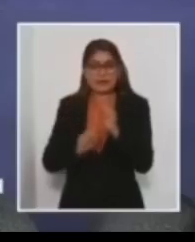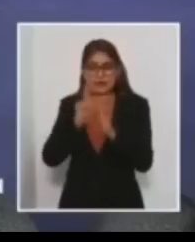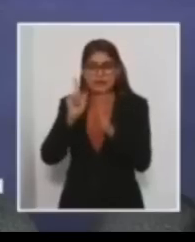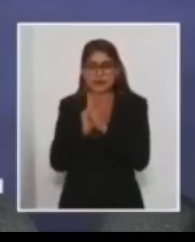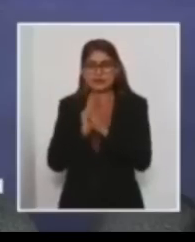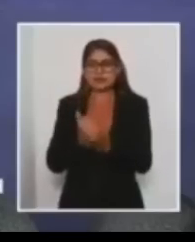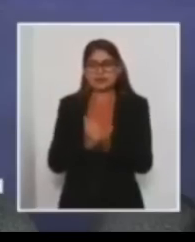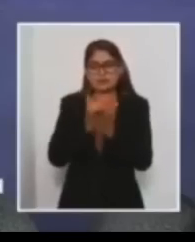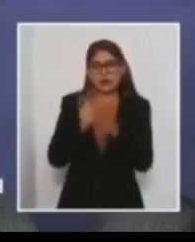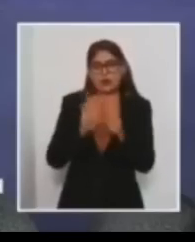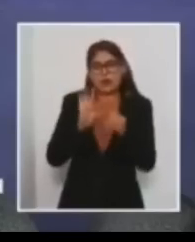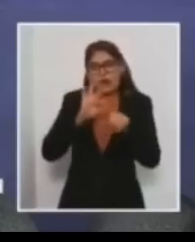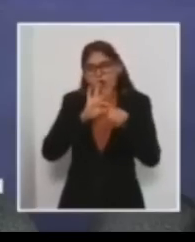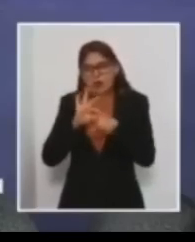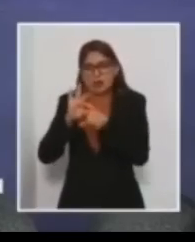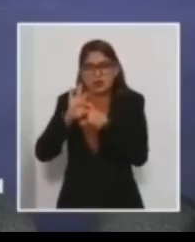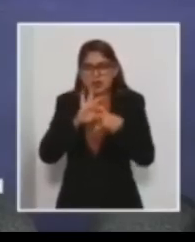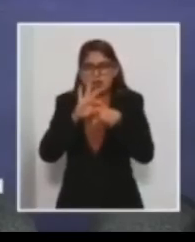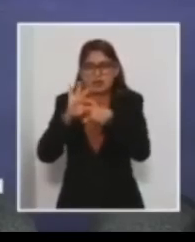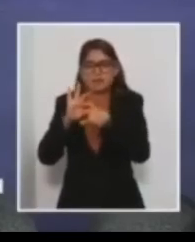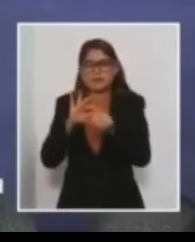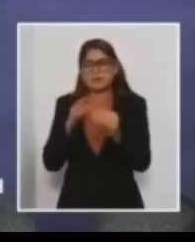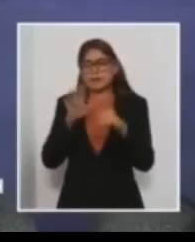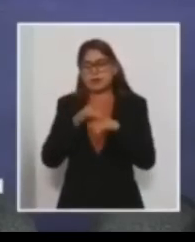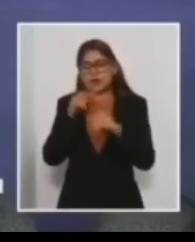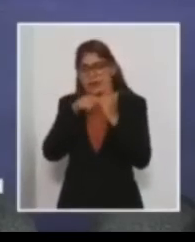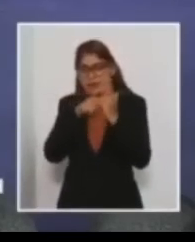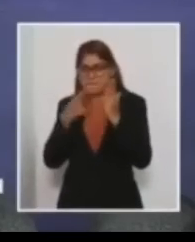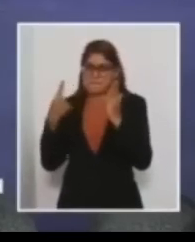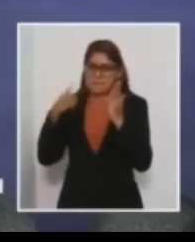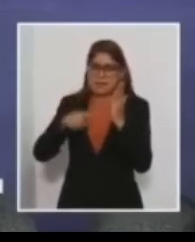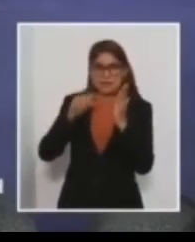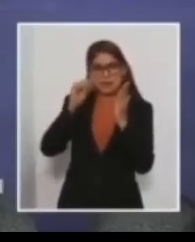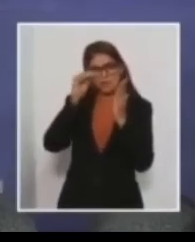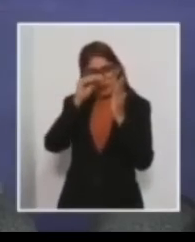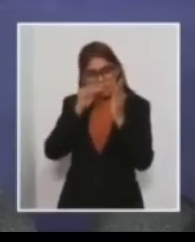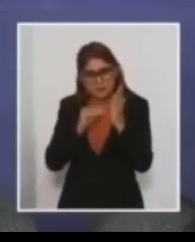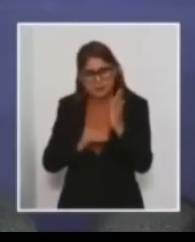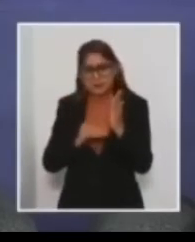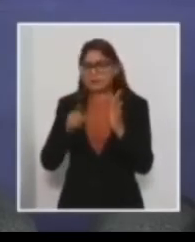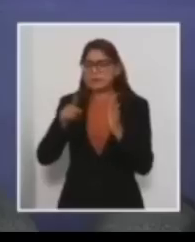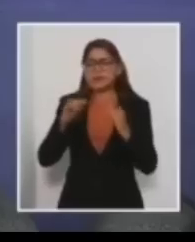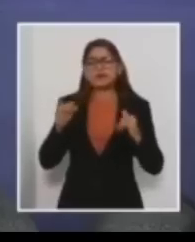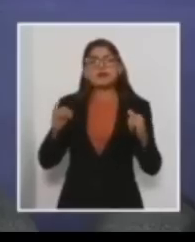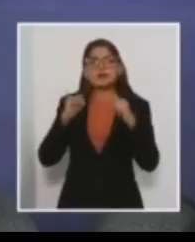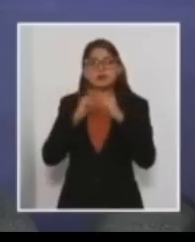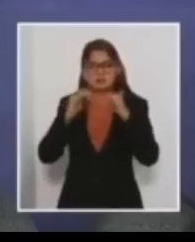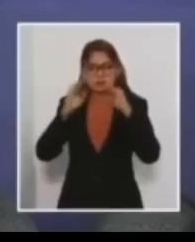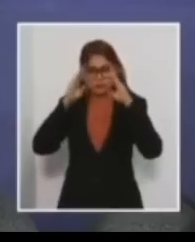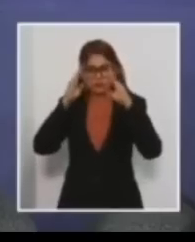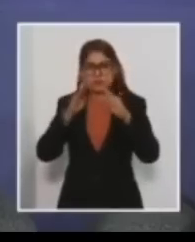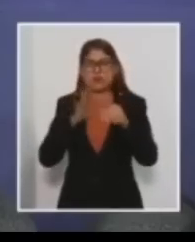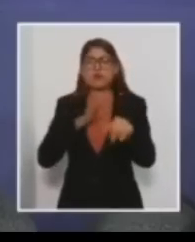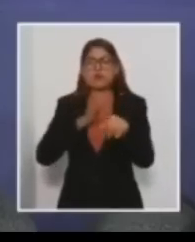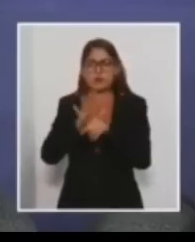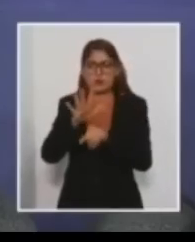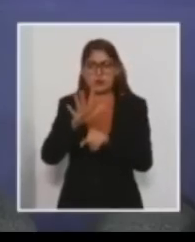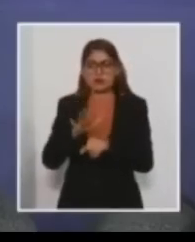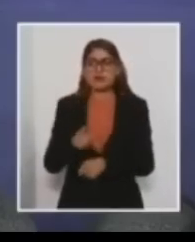nuestra brújula, la que hoy establece que el objetivo del instituto es la